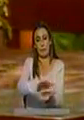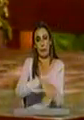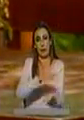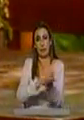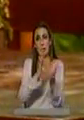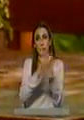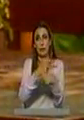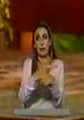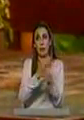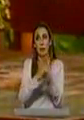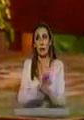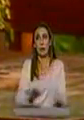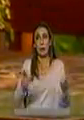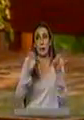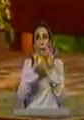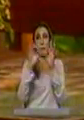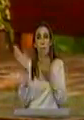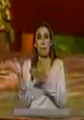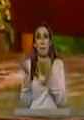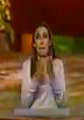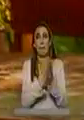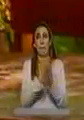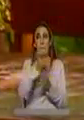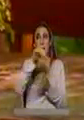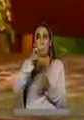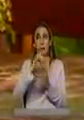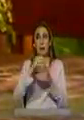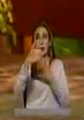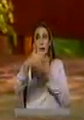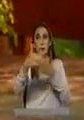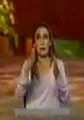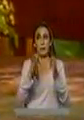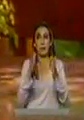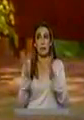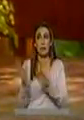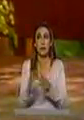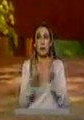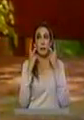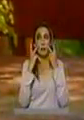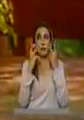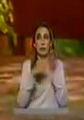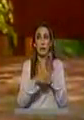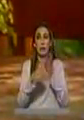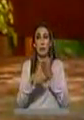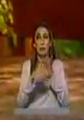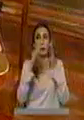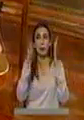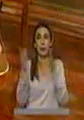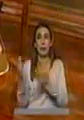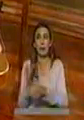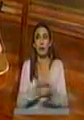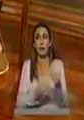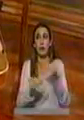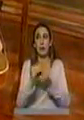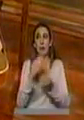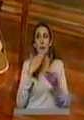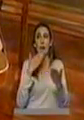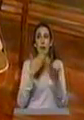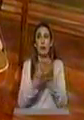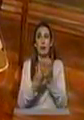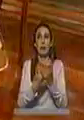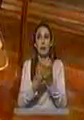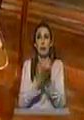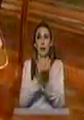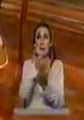producto interesante que es Montecristi Golf Club. Pero quiero decirle, señora ministra, aprovechando este momento, que queremos traer más líneas